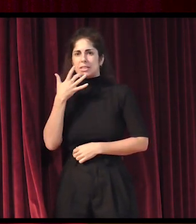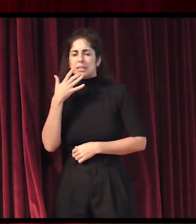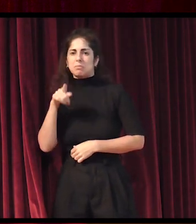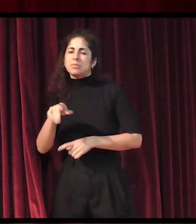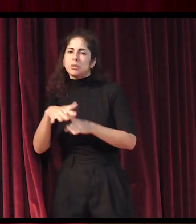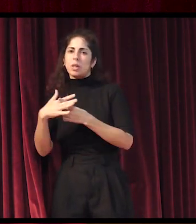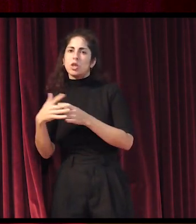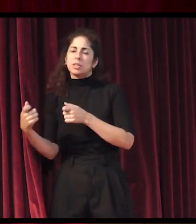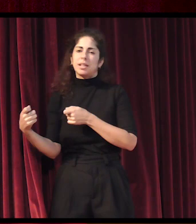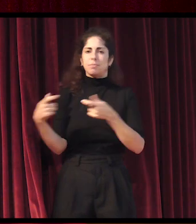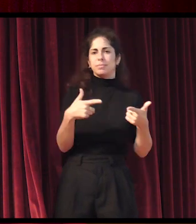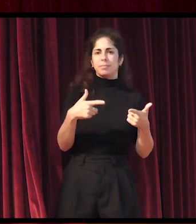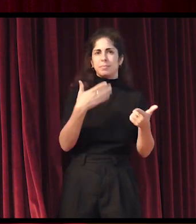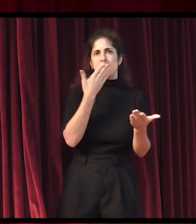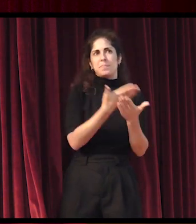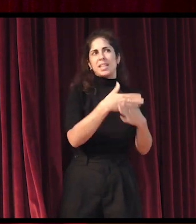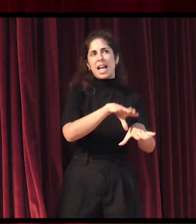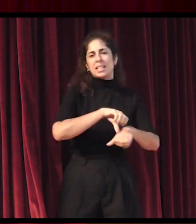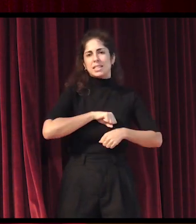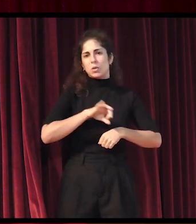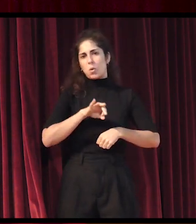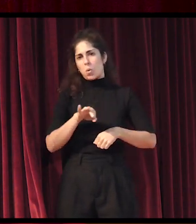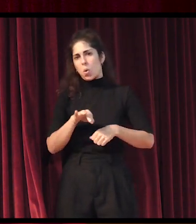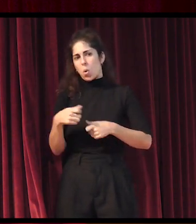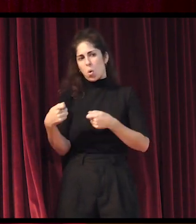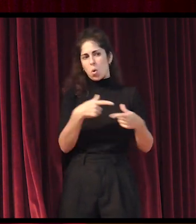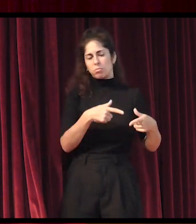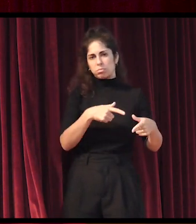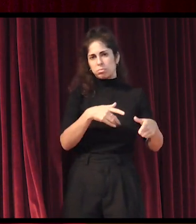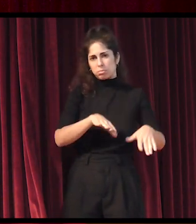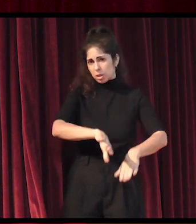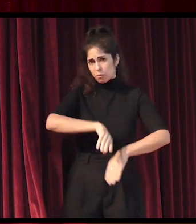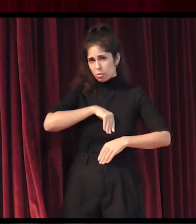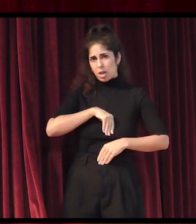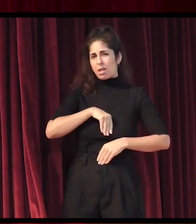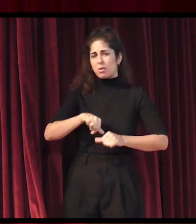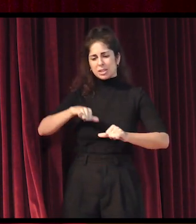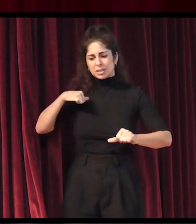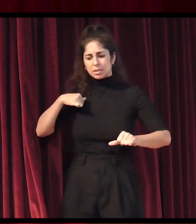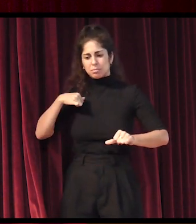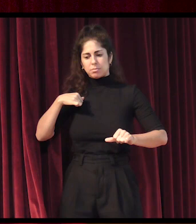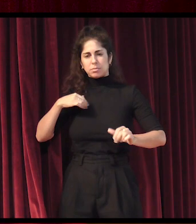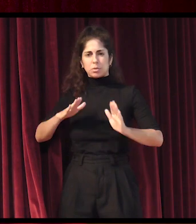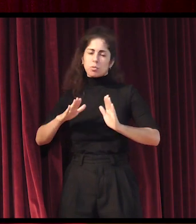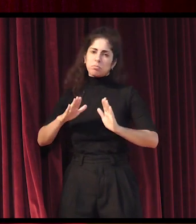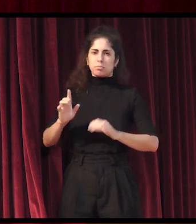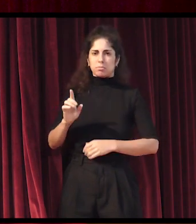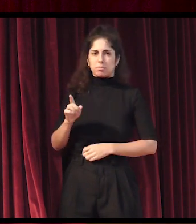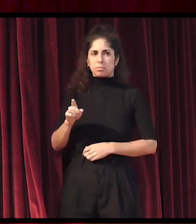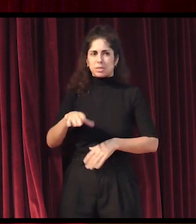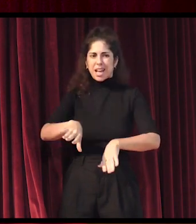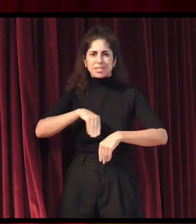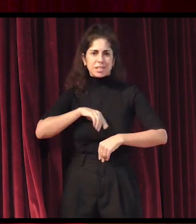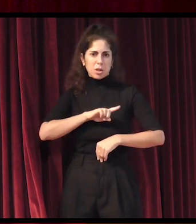o refugiado, que en la mayoría de los casos no tenían este estatus porque están reñidas por la protección